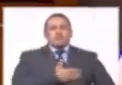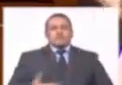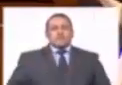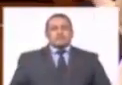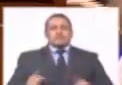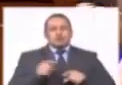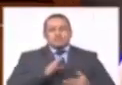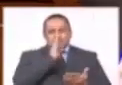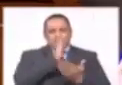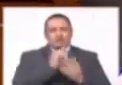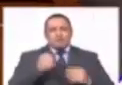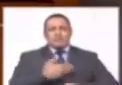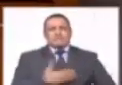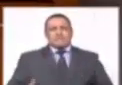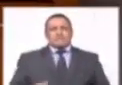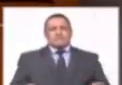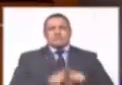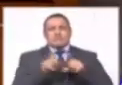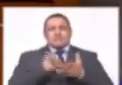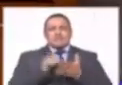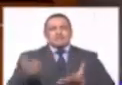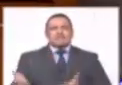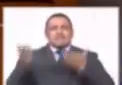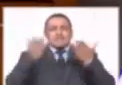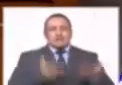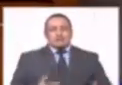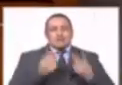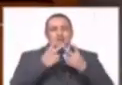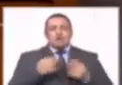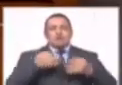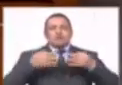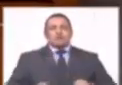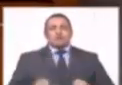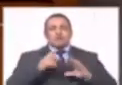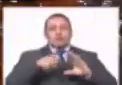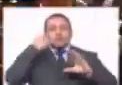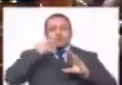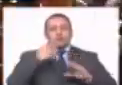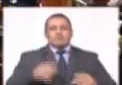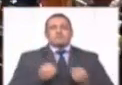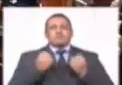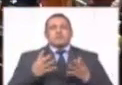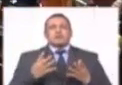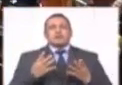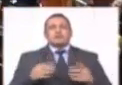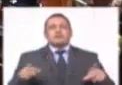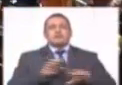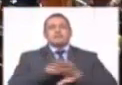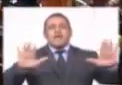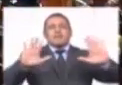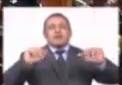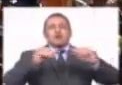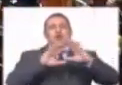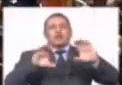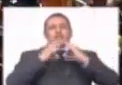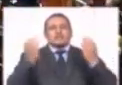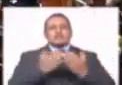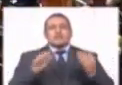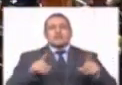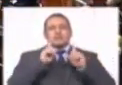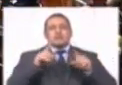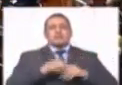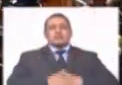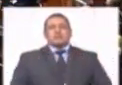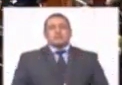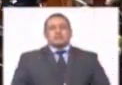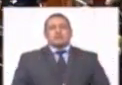seamos serios, presidente, y lo que se está trayendo aquí y lo que ha confirmado el video, bien, presidente, lo que ya, ha confirmado el video es que el dictamen